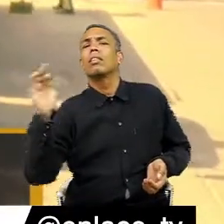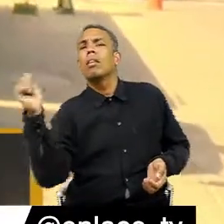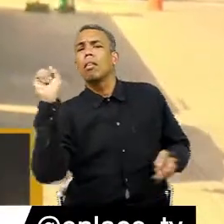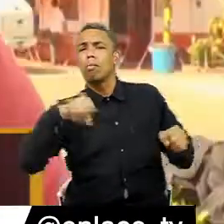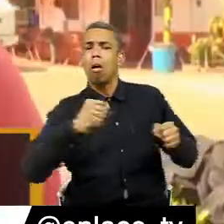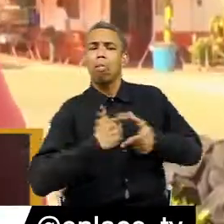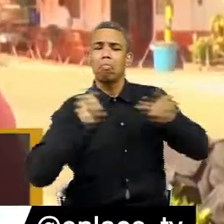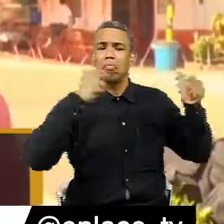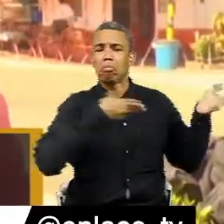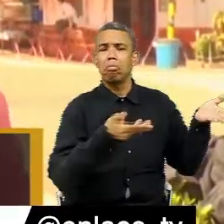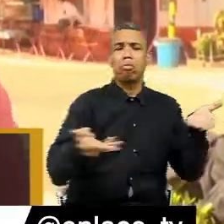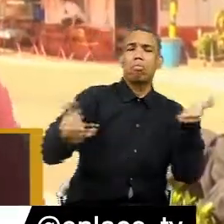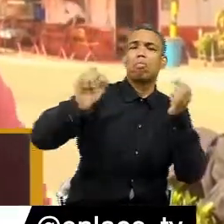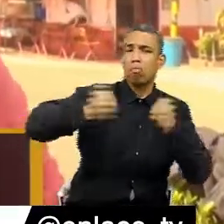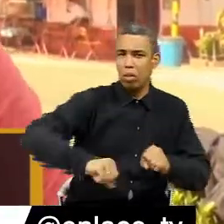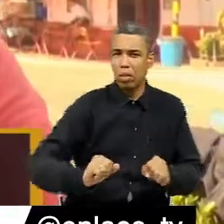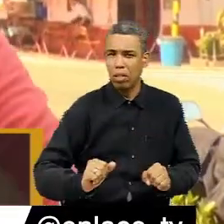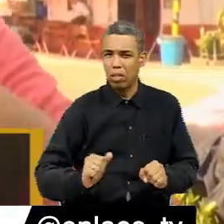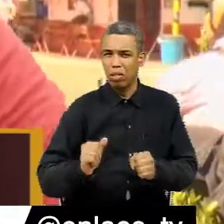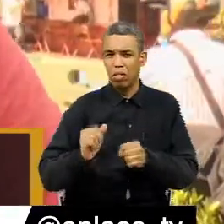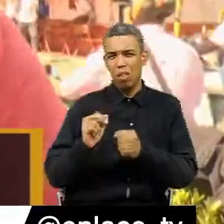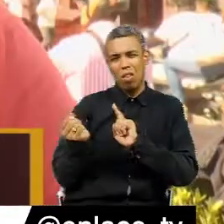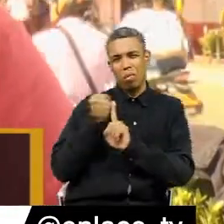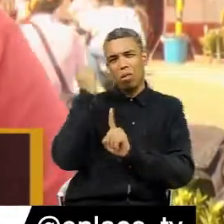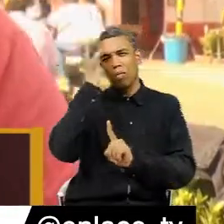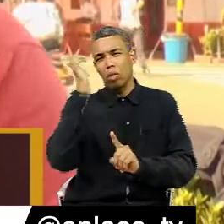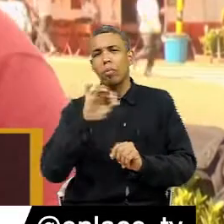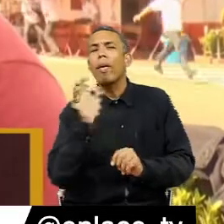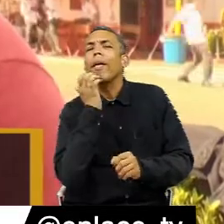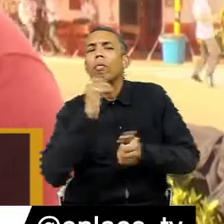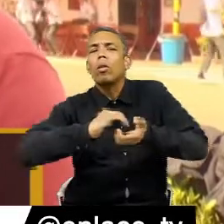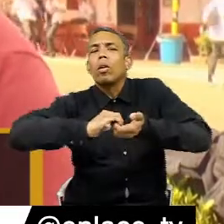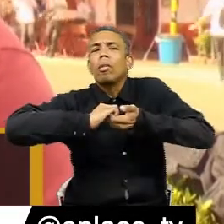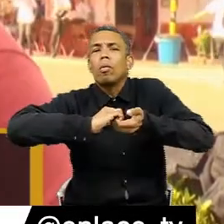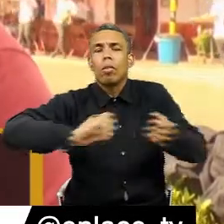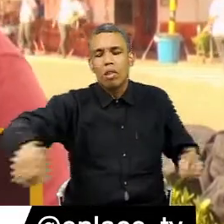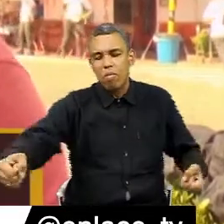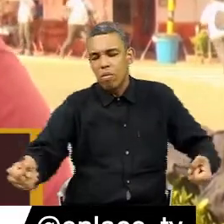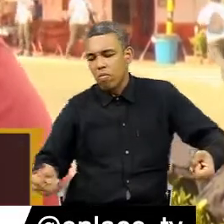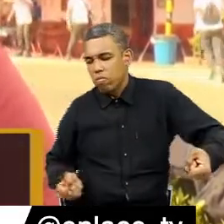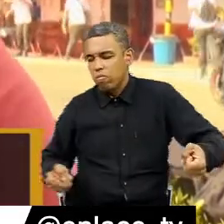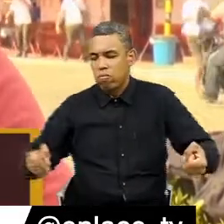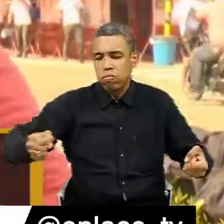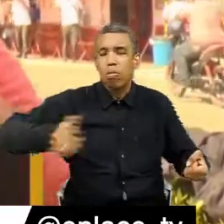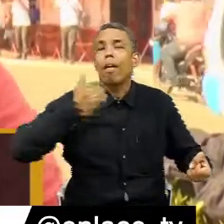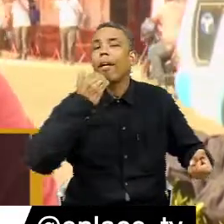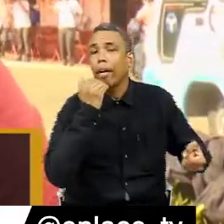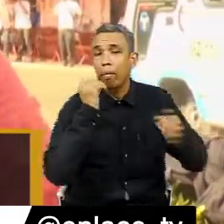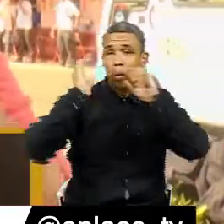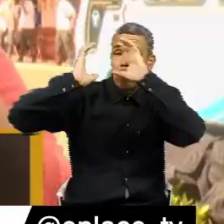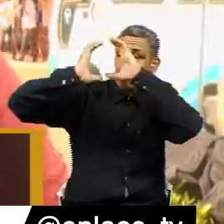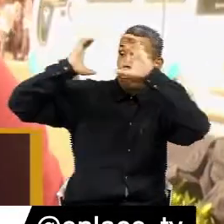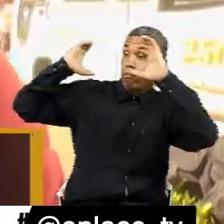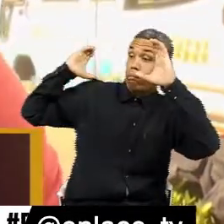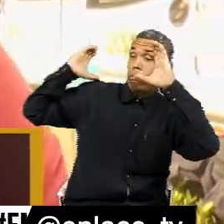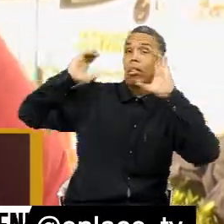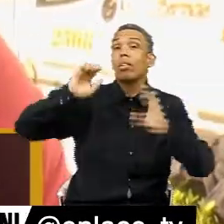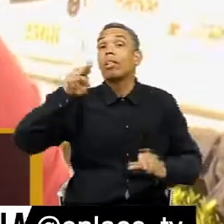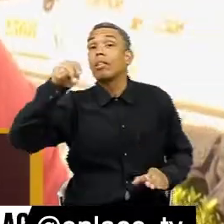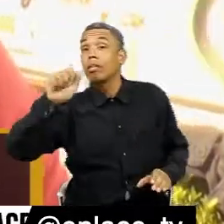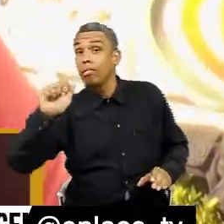decirle, hacer una pregunta al señor alcalde. ¿Qué podría hacer él donde una mula esa se caiga ese puente y caiga ahí abajo? ¿Qué va a hacer él? ¿Con qué cara le va a